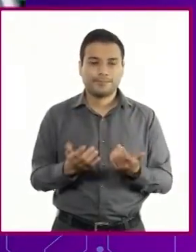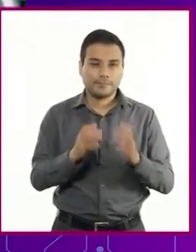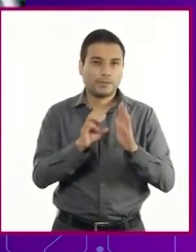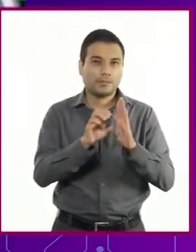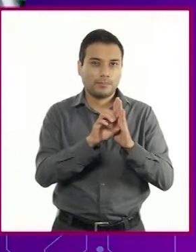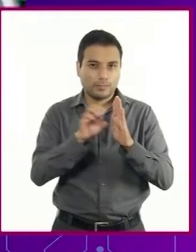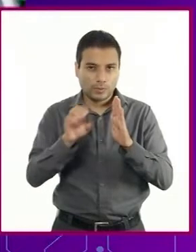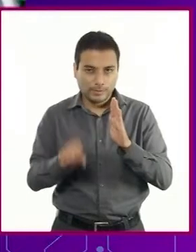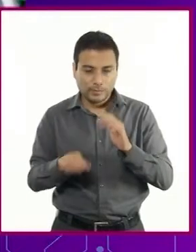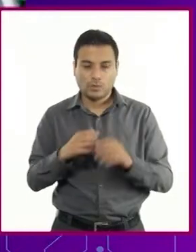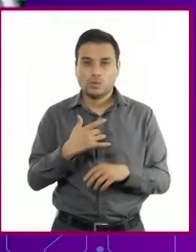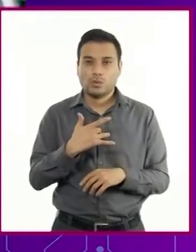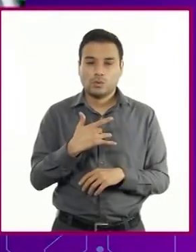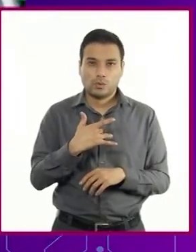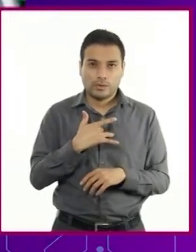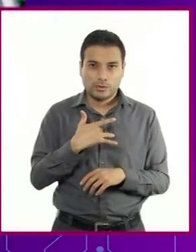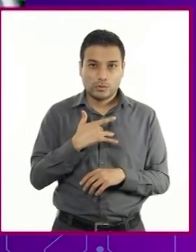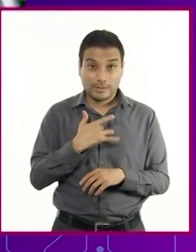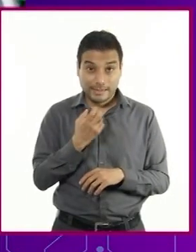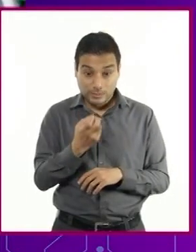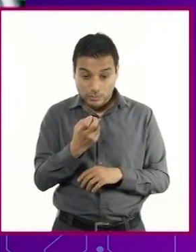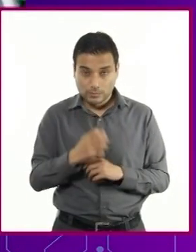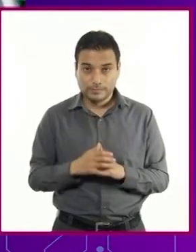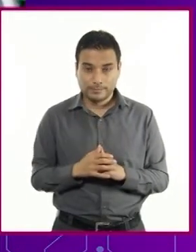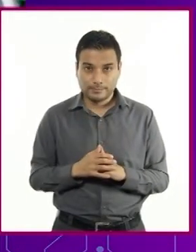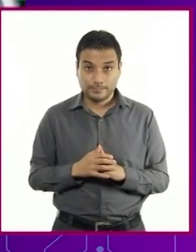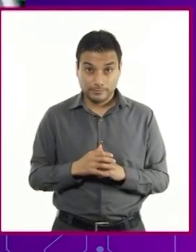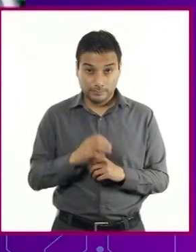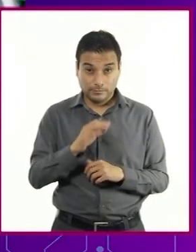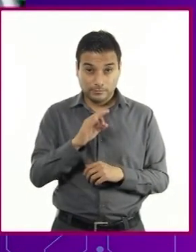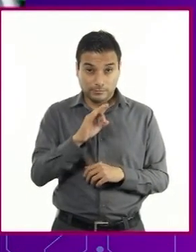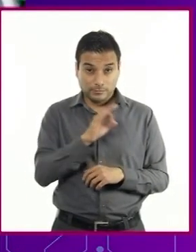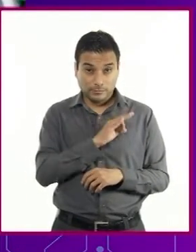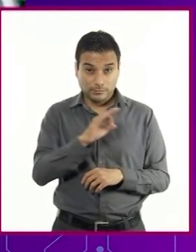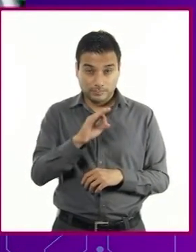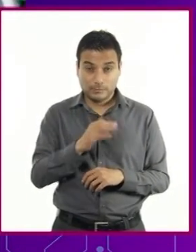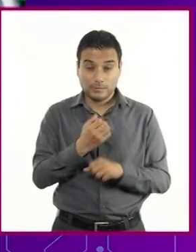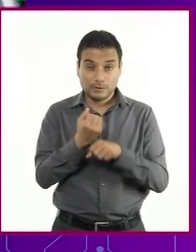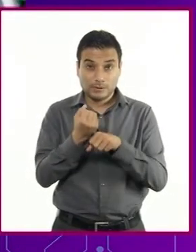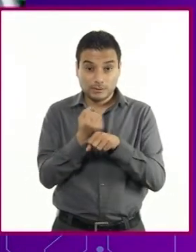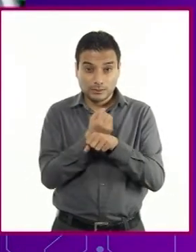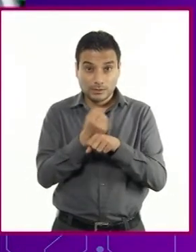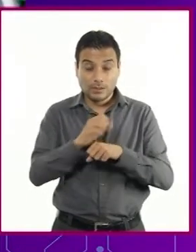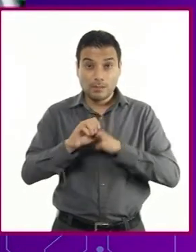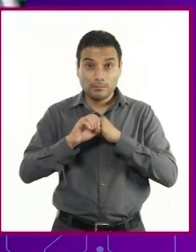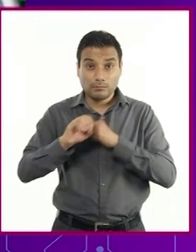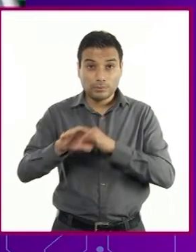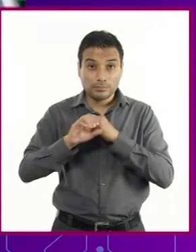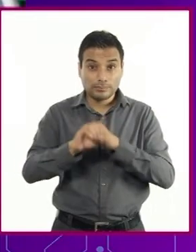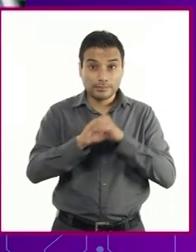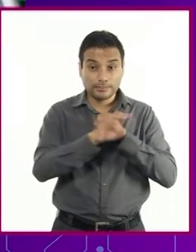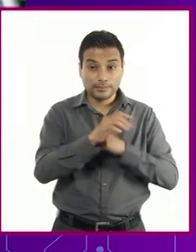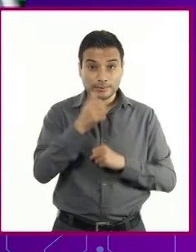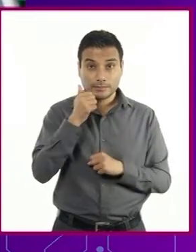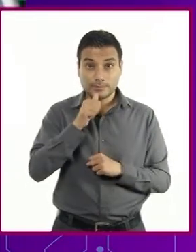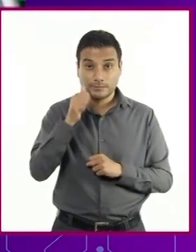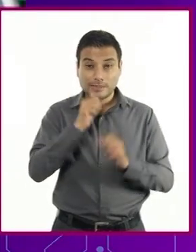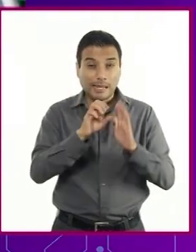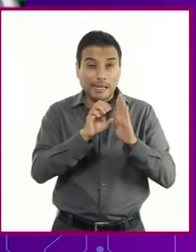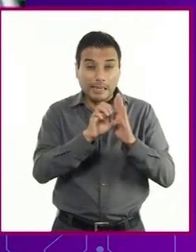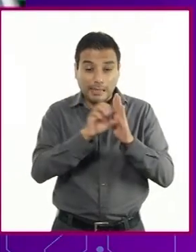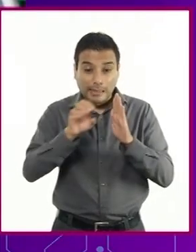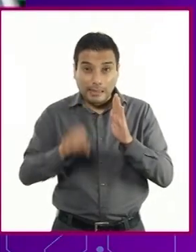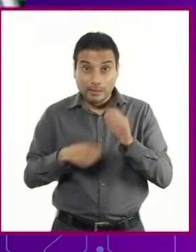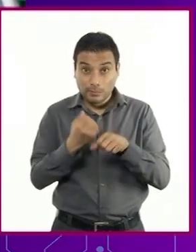ejemplo, el corazón es un órgano que no puede dejar de bombear sangre, pues de hacerlo ocasionaría la muerte al